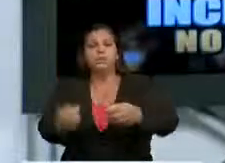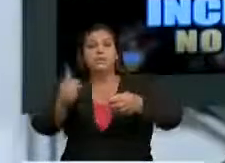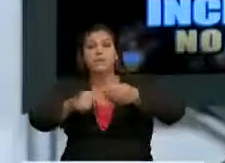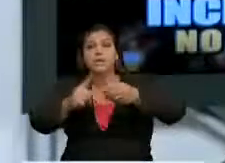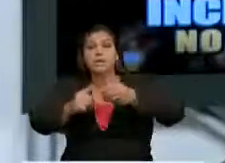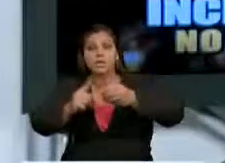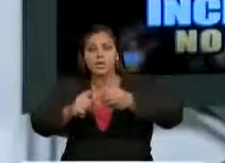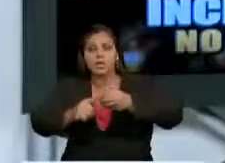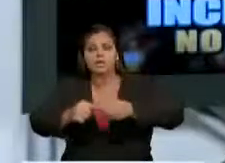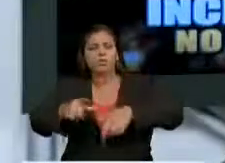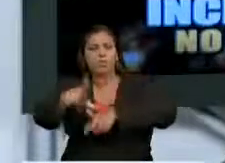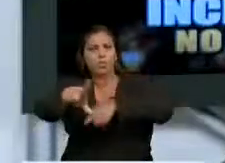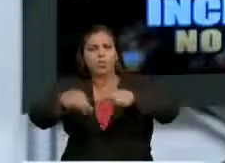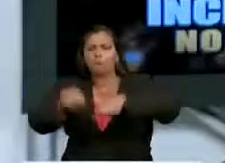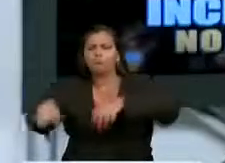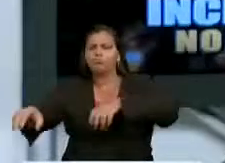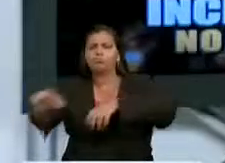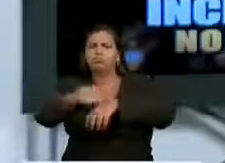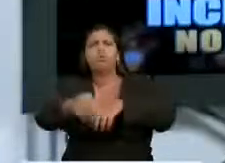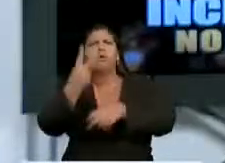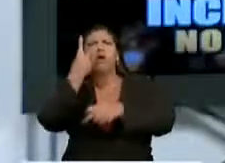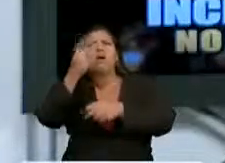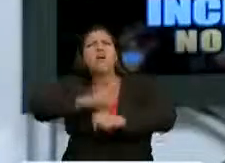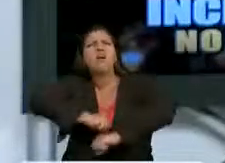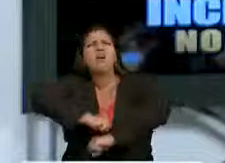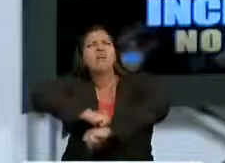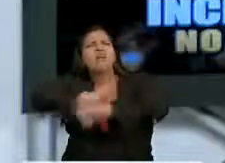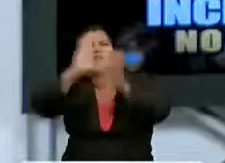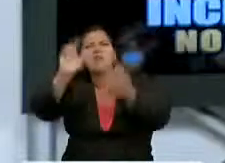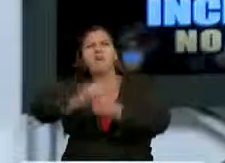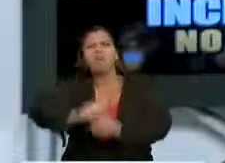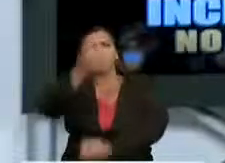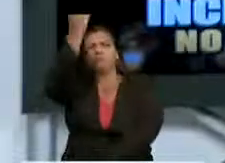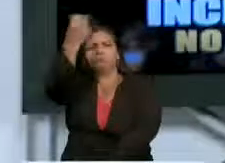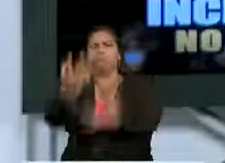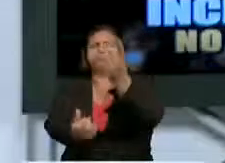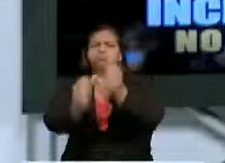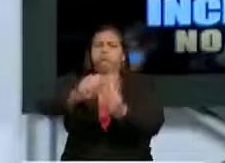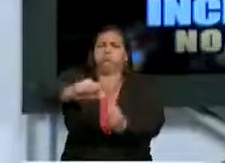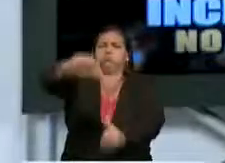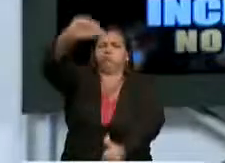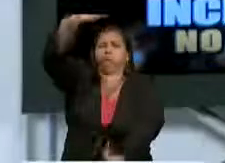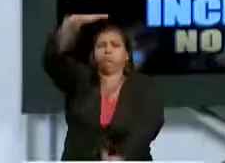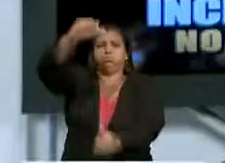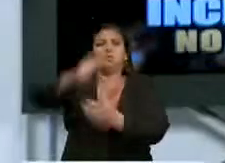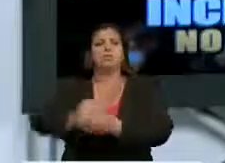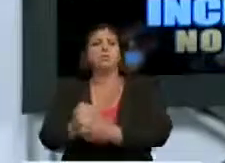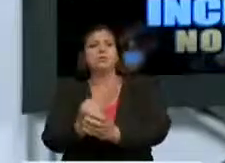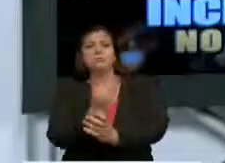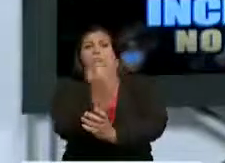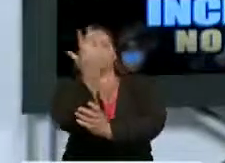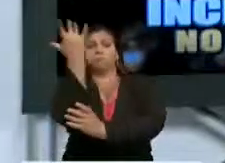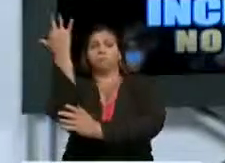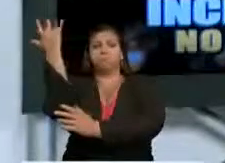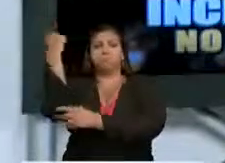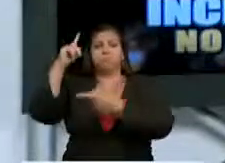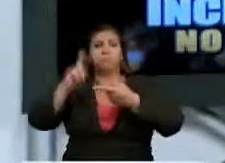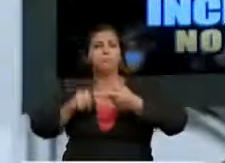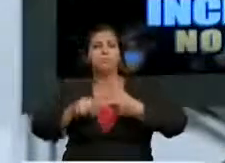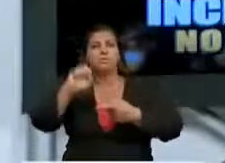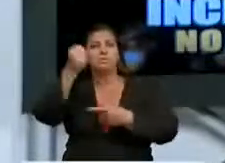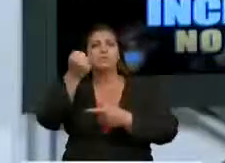distintos puntos de Quito se veían las llamas de varios metros de altura que consumían los bosques de San Francisco, el Guabo y las